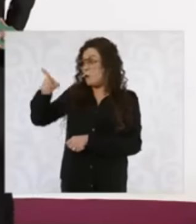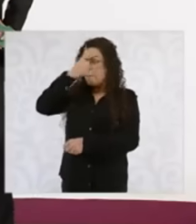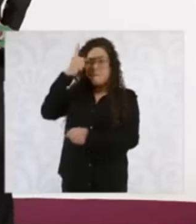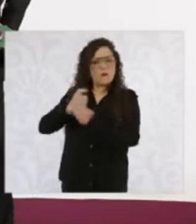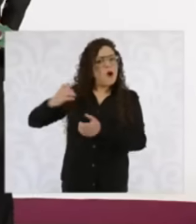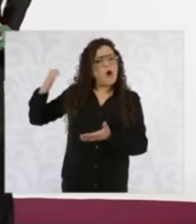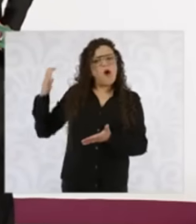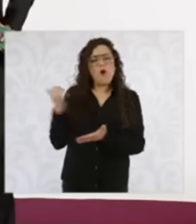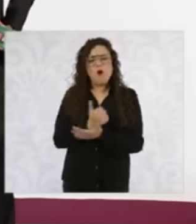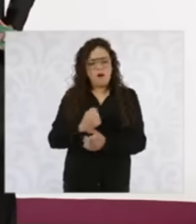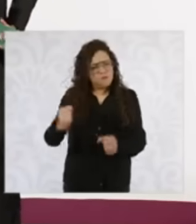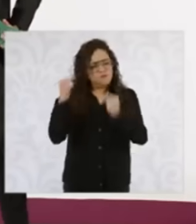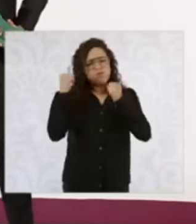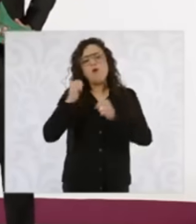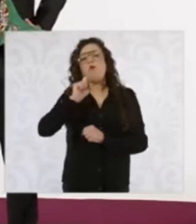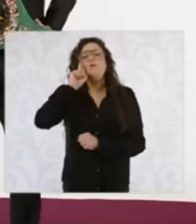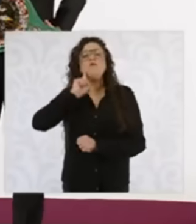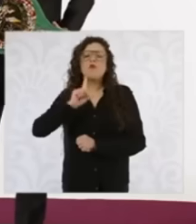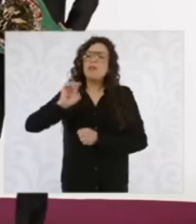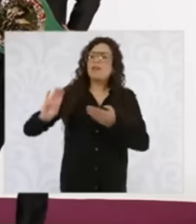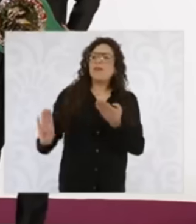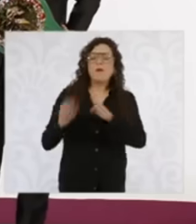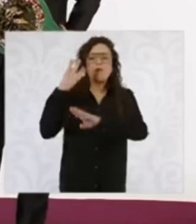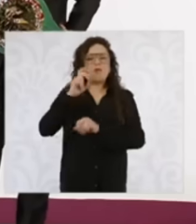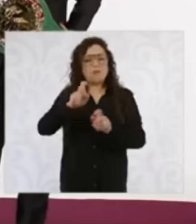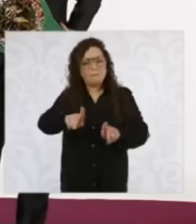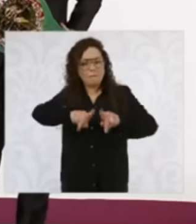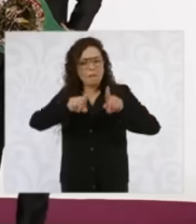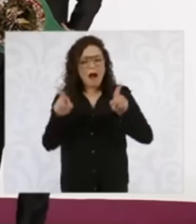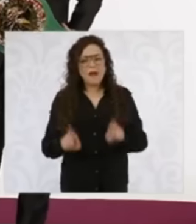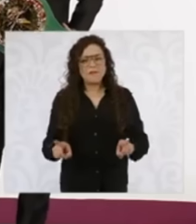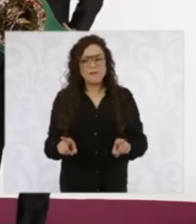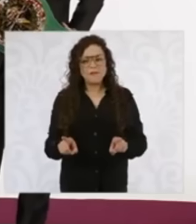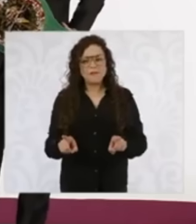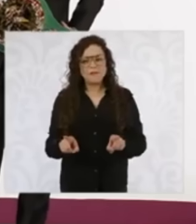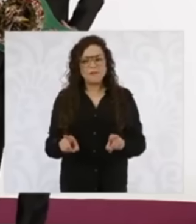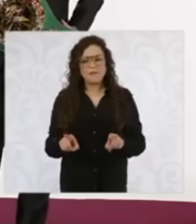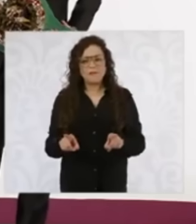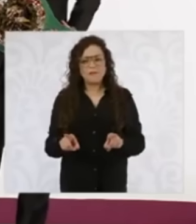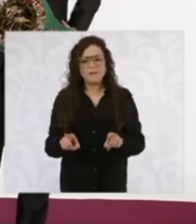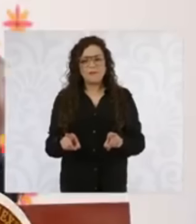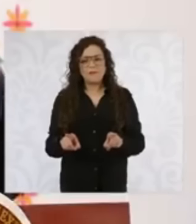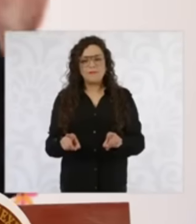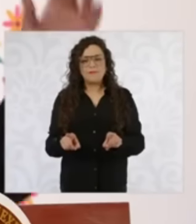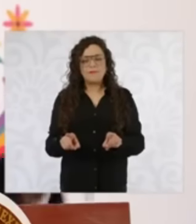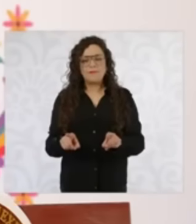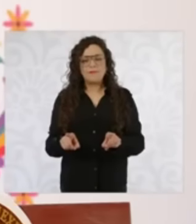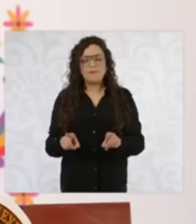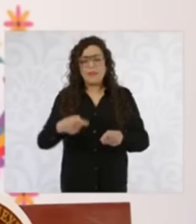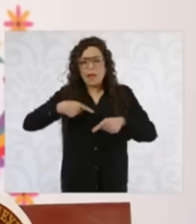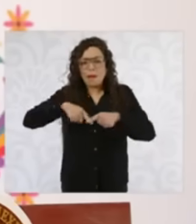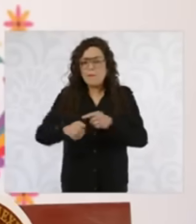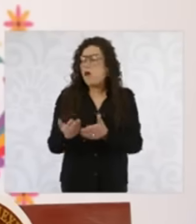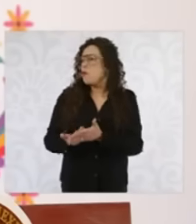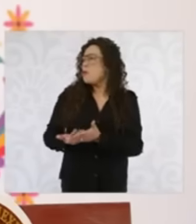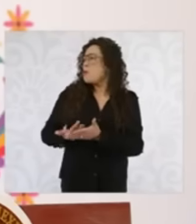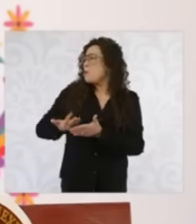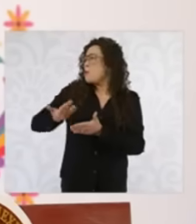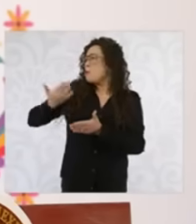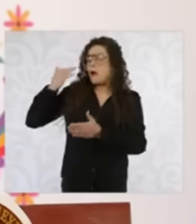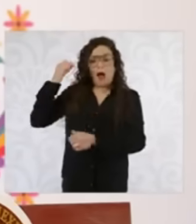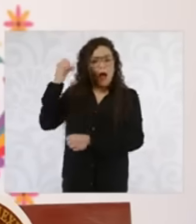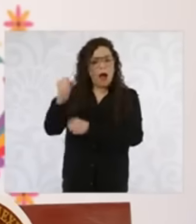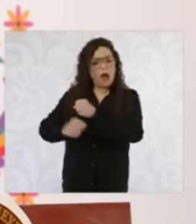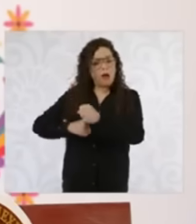primero. Y no queremos que anden batallando como su servidor, que ando medio afónico. Y ya que hablamos de salud, recuerden que como pensionados